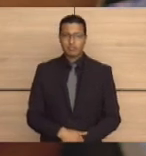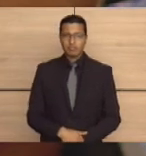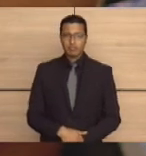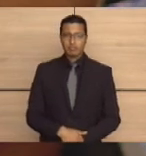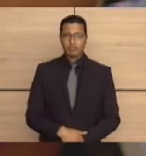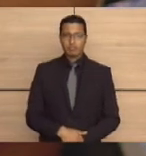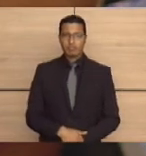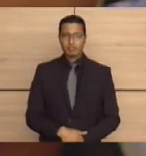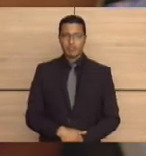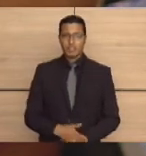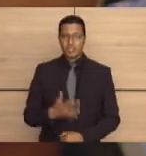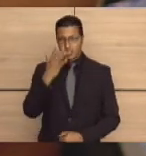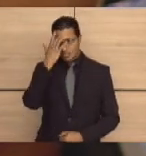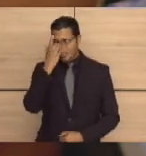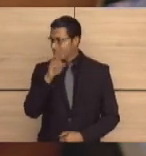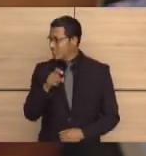porque ahora lo que hay que salvar